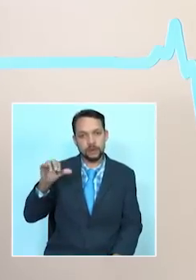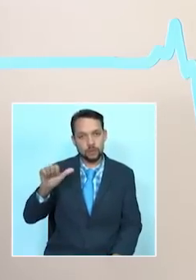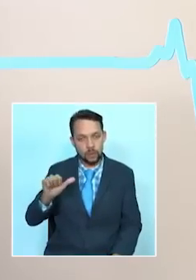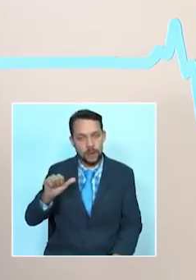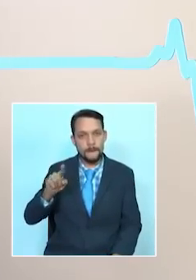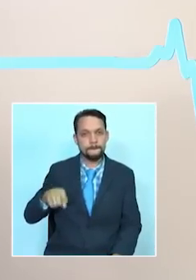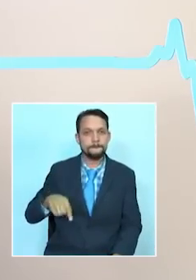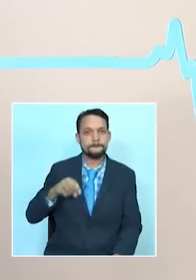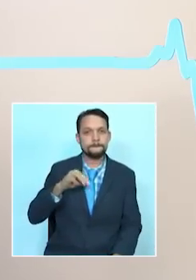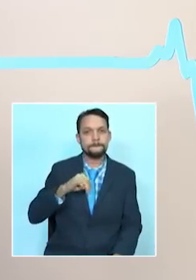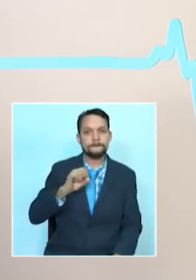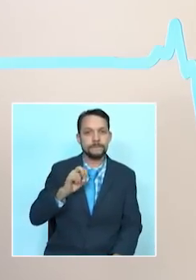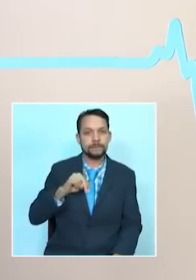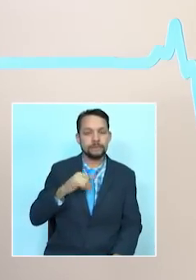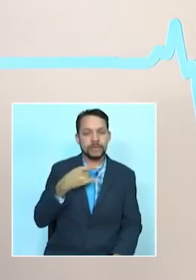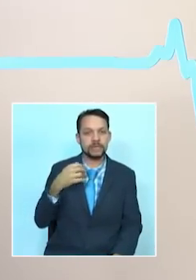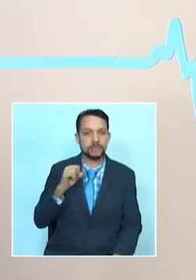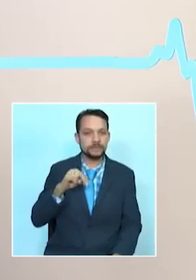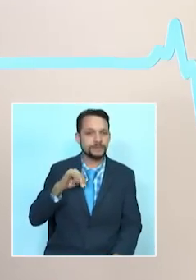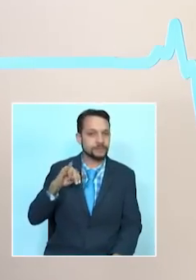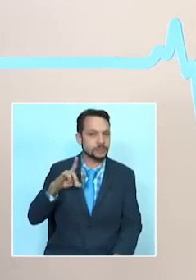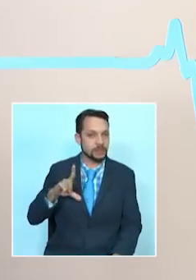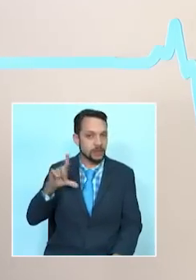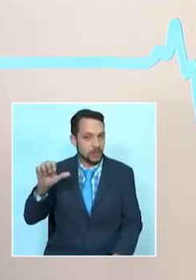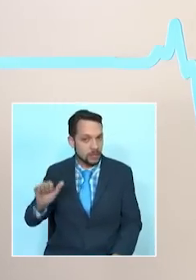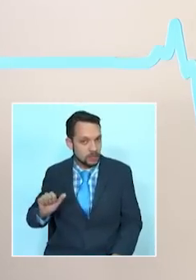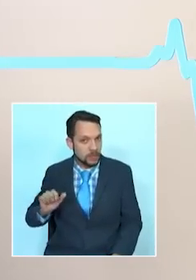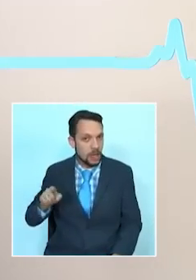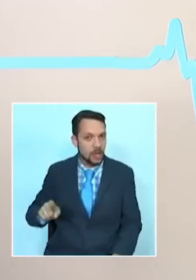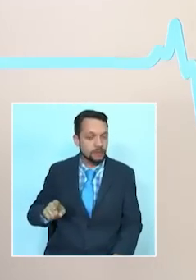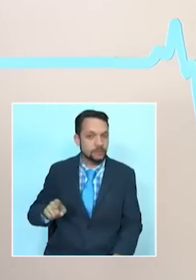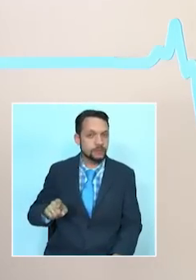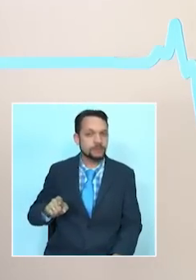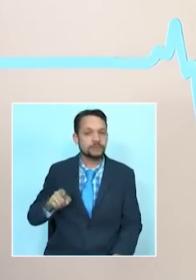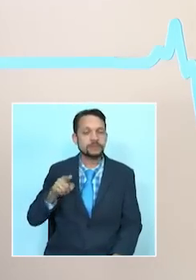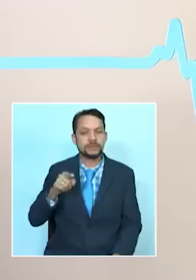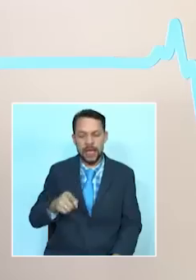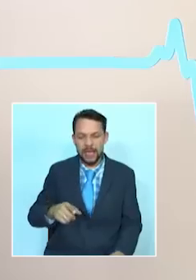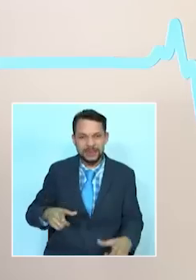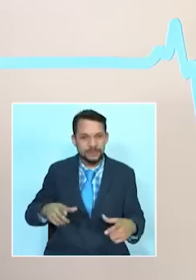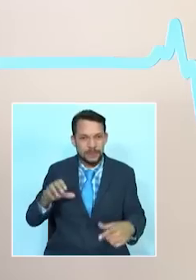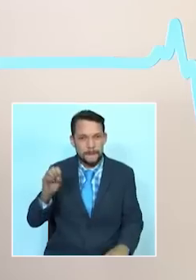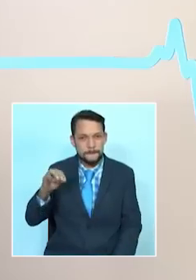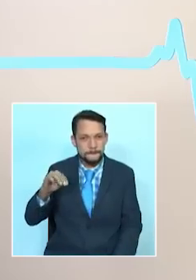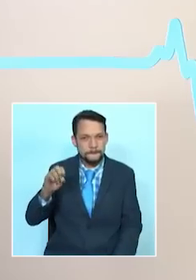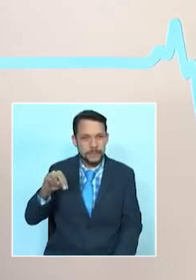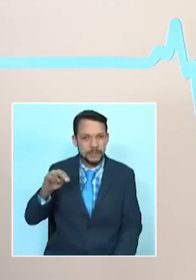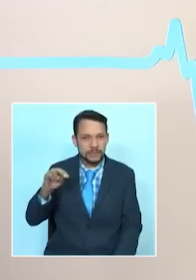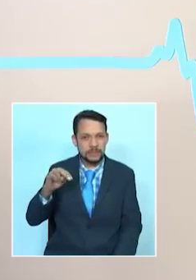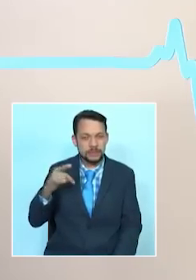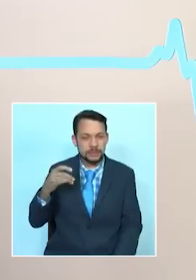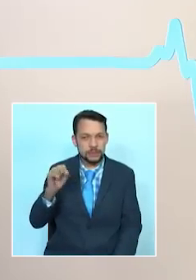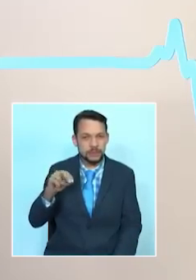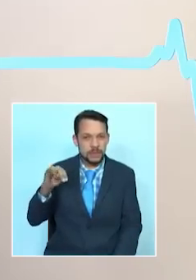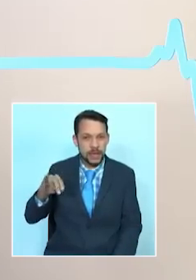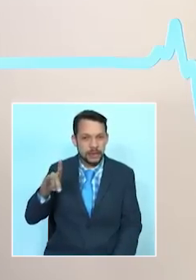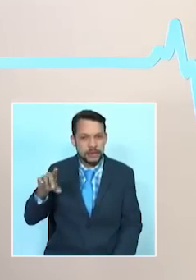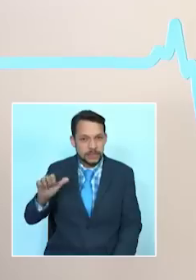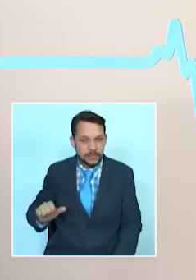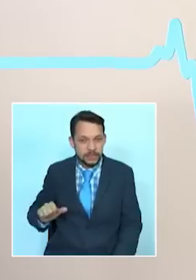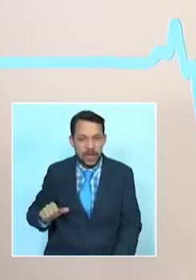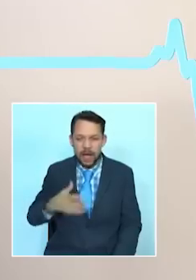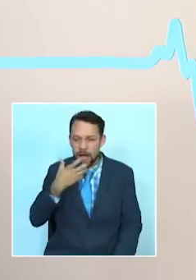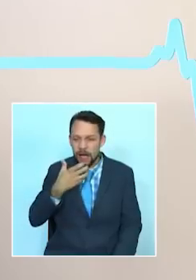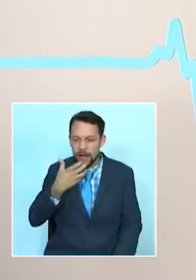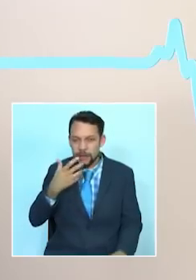con con sulfato magn y manzanilla que nos ayudan a a desinflamar toda esa esa área perianal la eh la caléndula